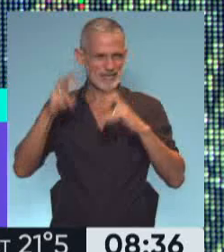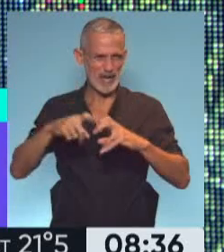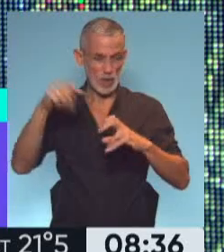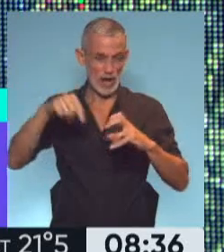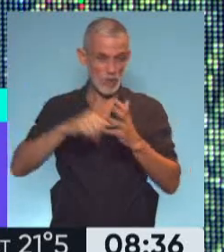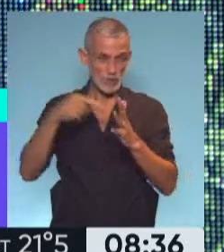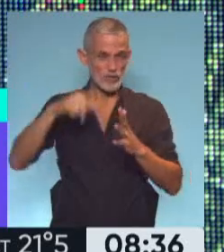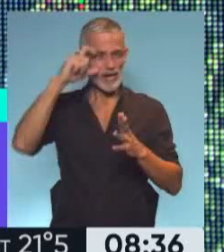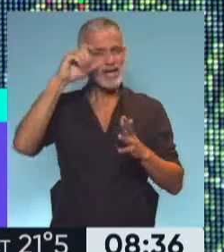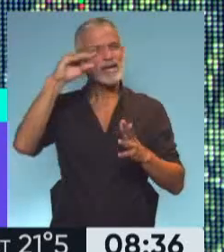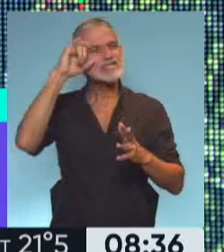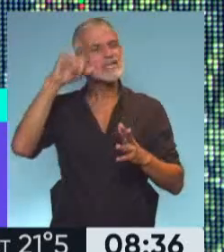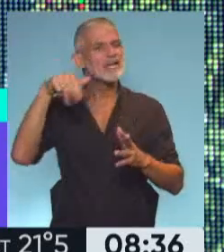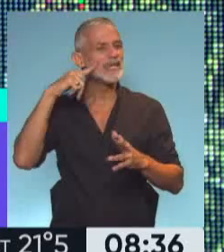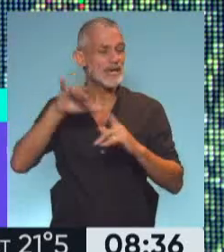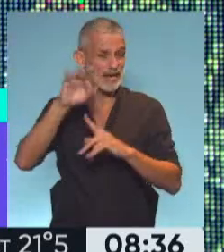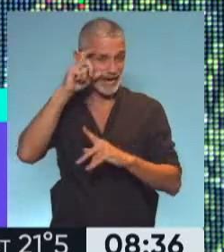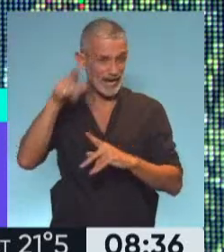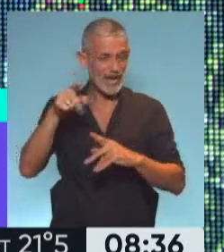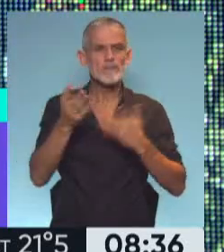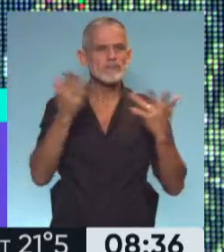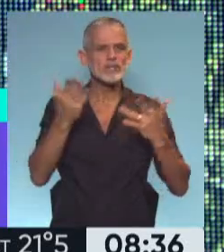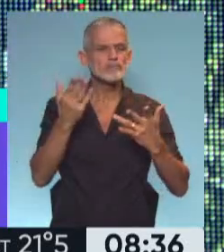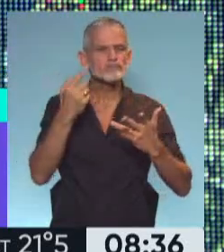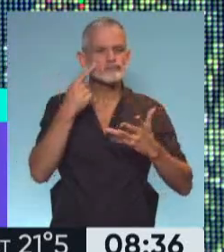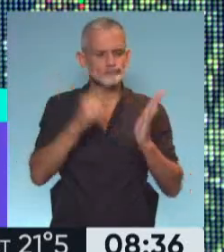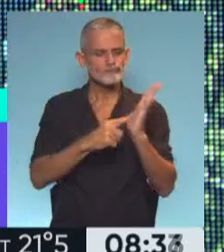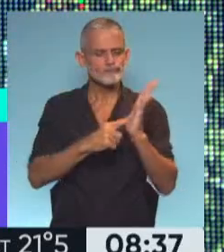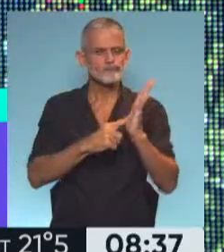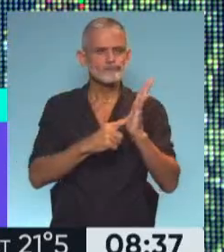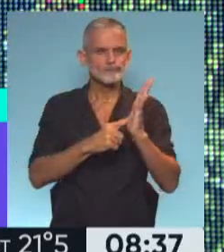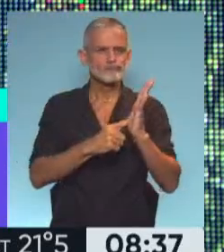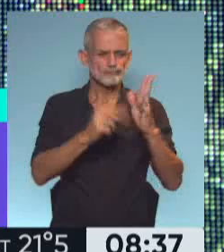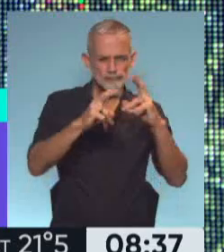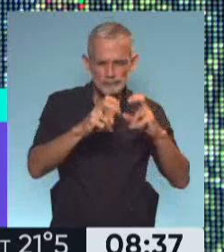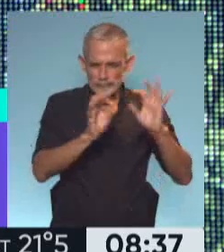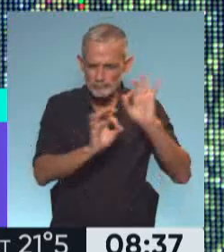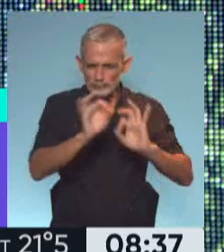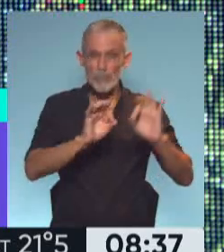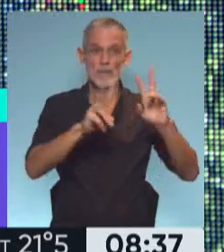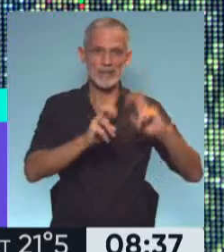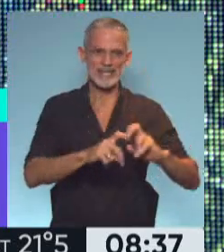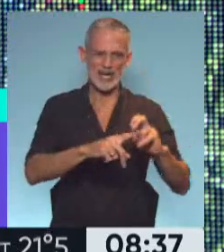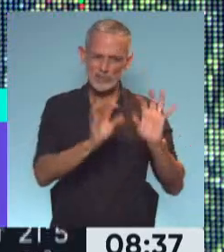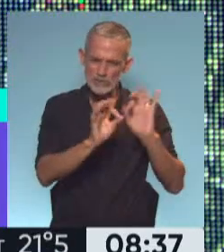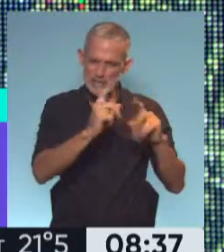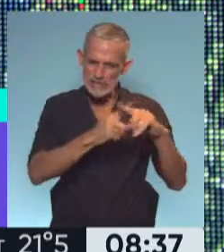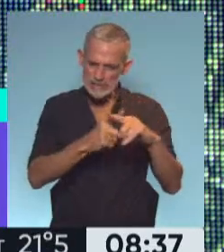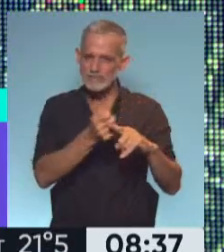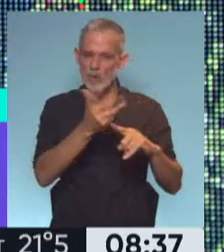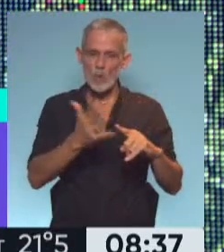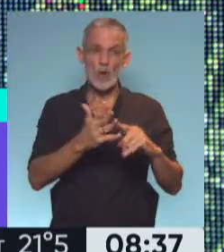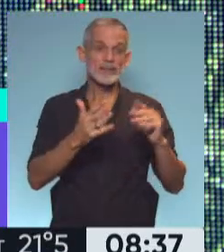la ciudad de Buenos Aires, que muestran, que están terminando de elaborarse, pero que muestran que además, lo